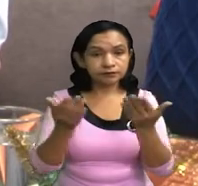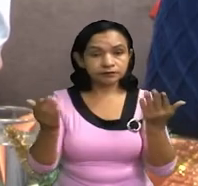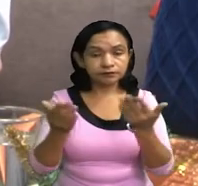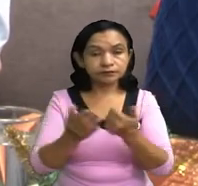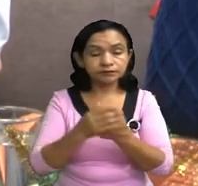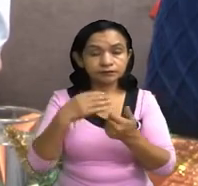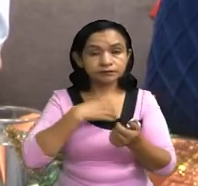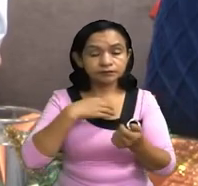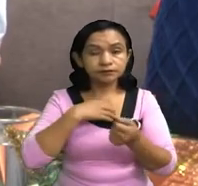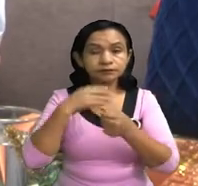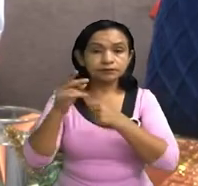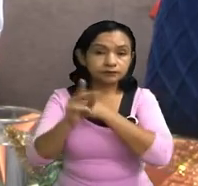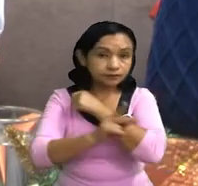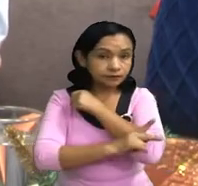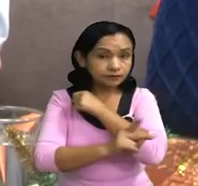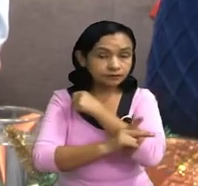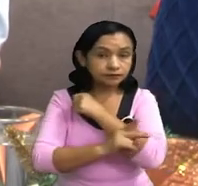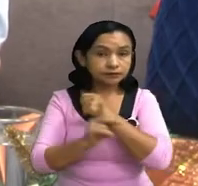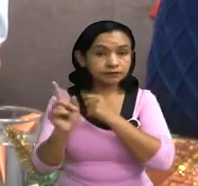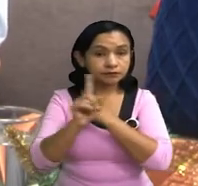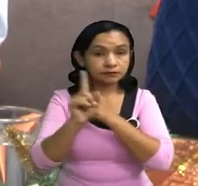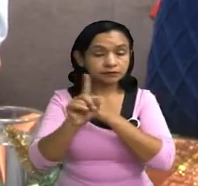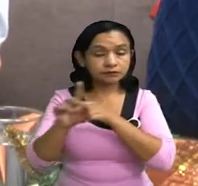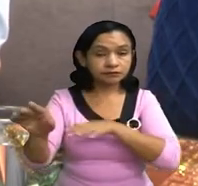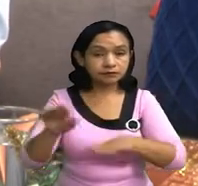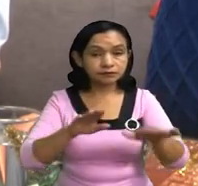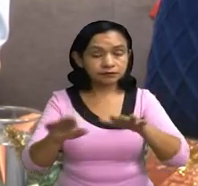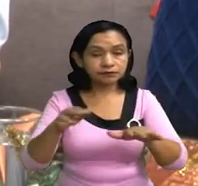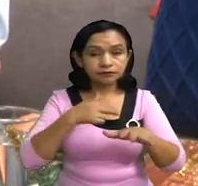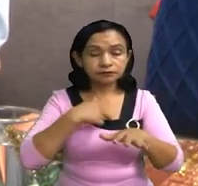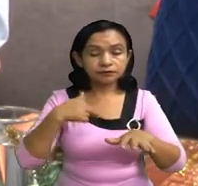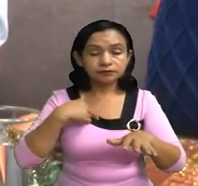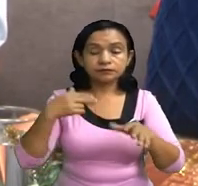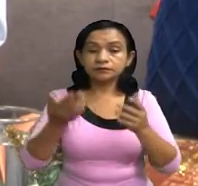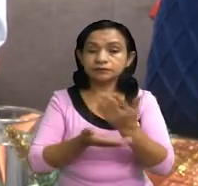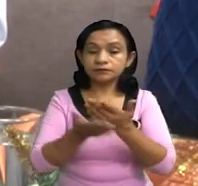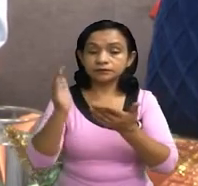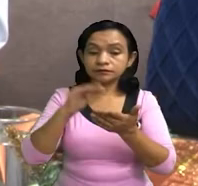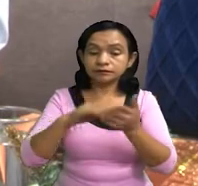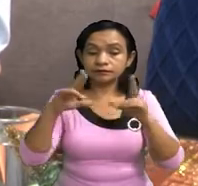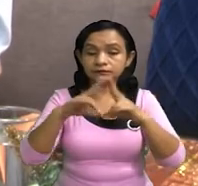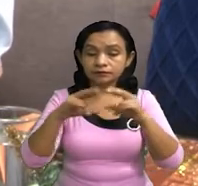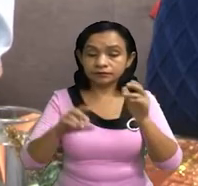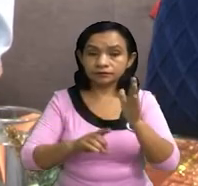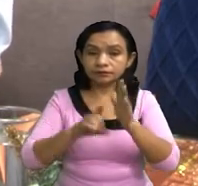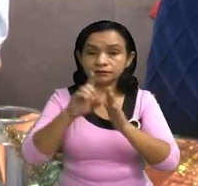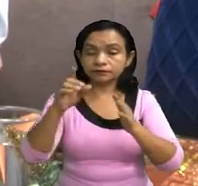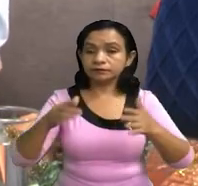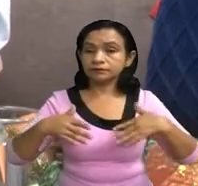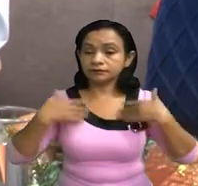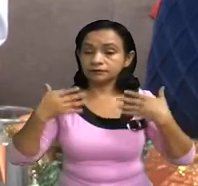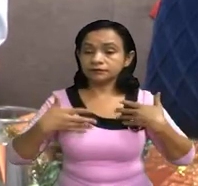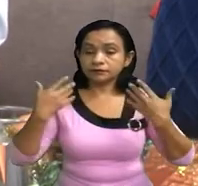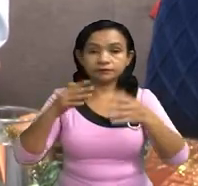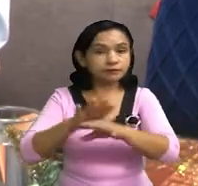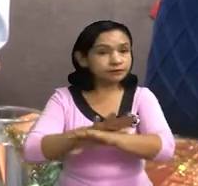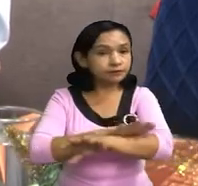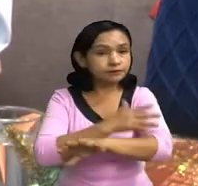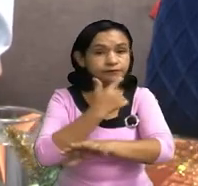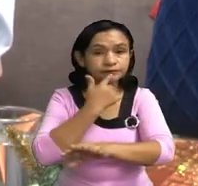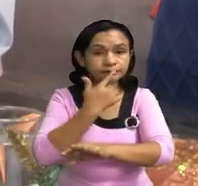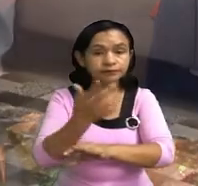nuestro país, pero que no lo lograron y el país se está recuperando. Entonces nosotros nos sentimos contentos. ¿Por qué?